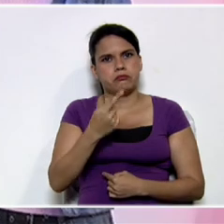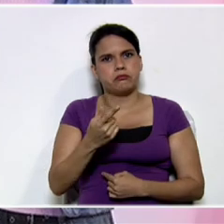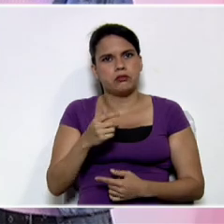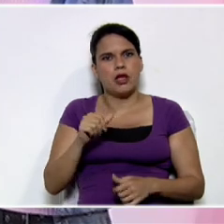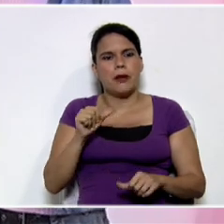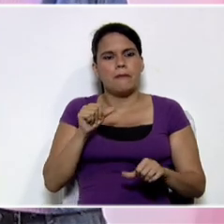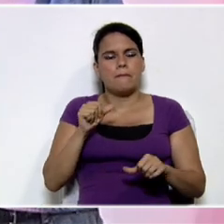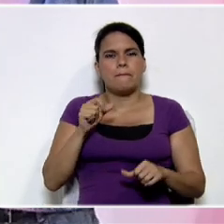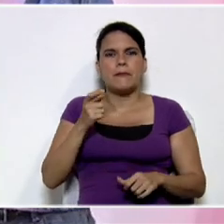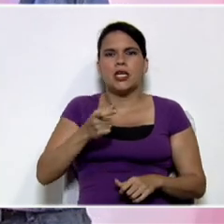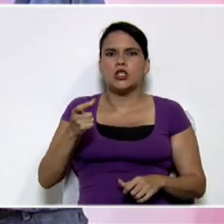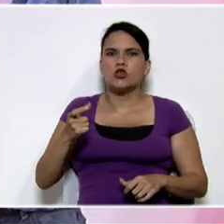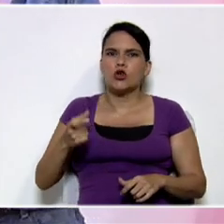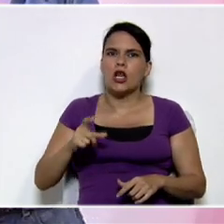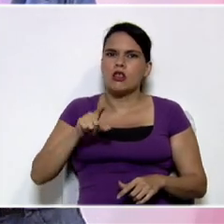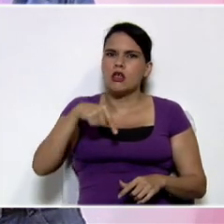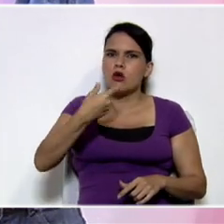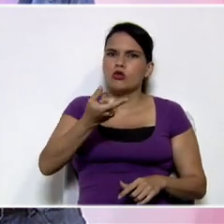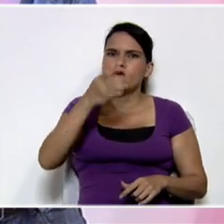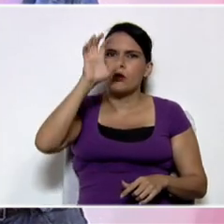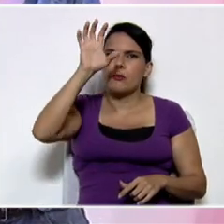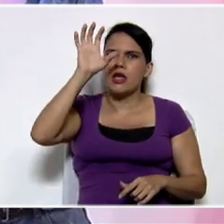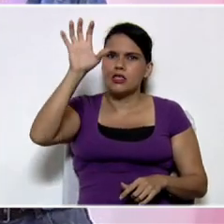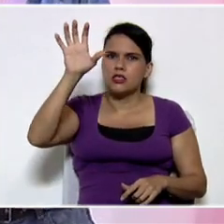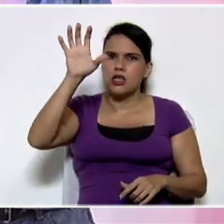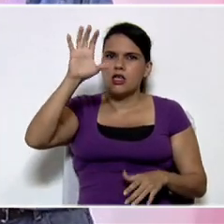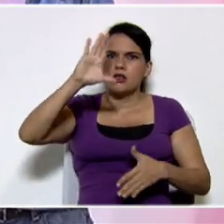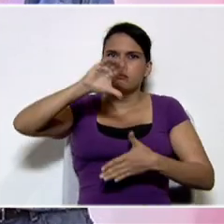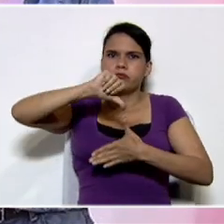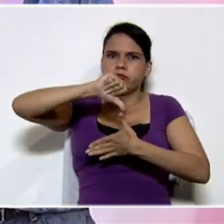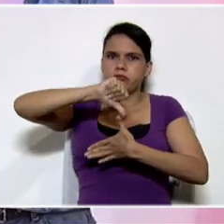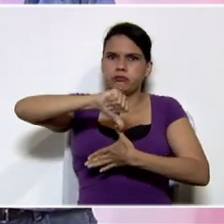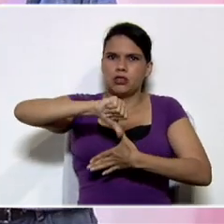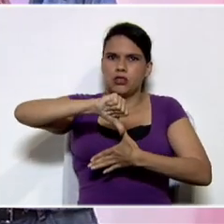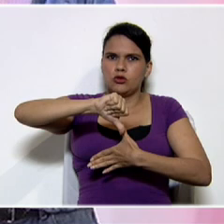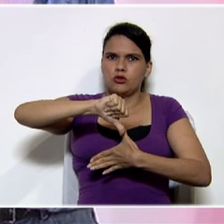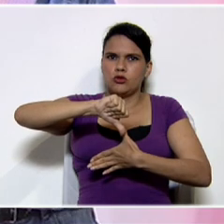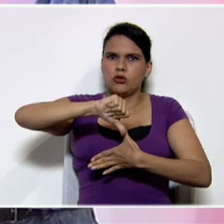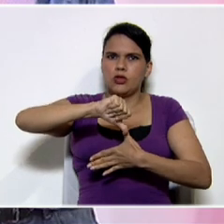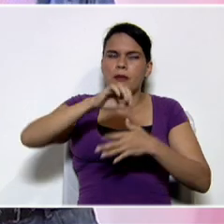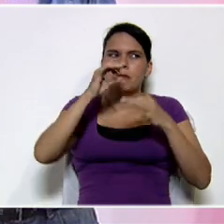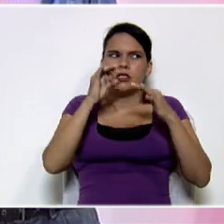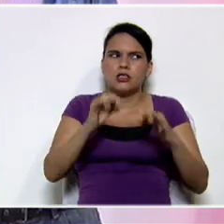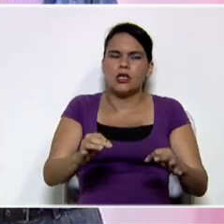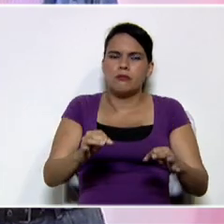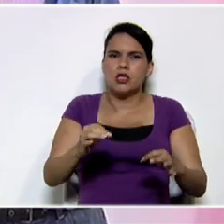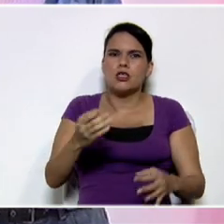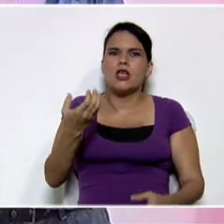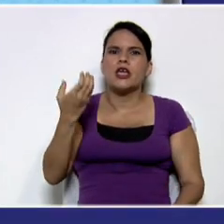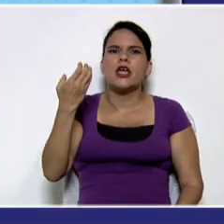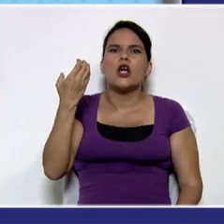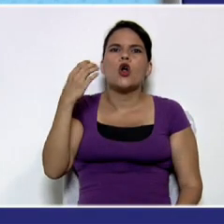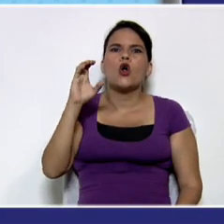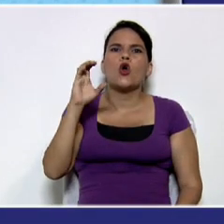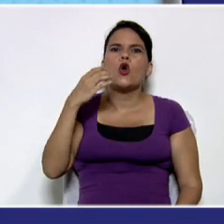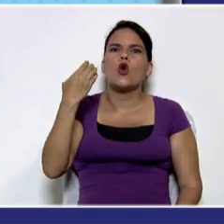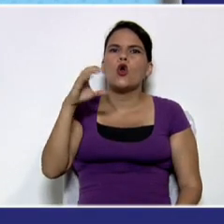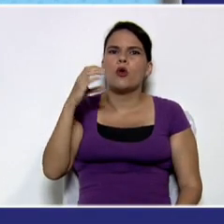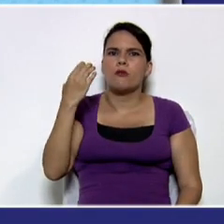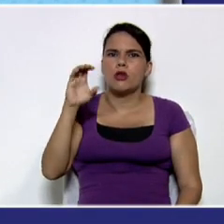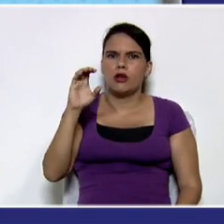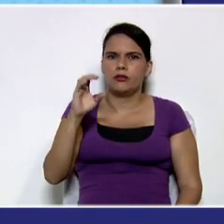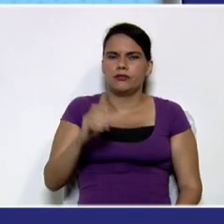América del Sur, específicamente de Colombia. Esto se debe a el proceso de explotación